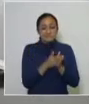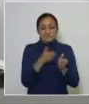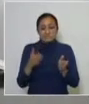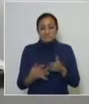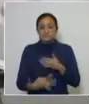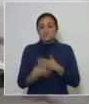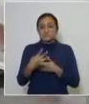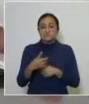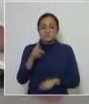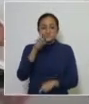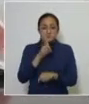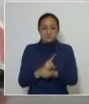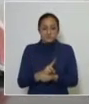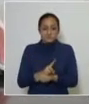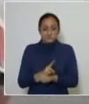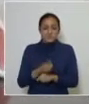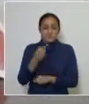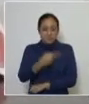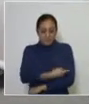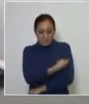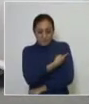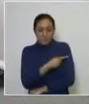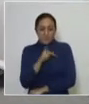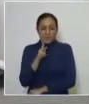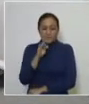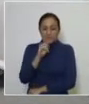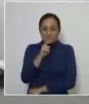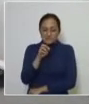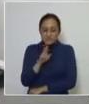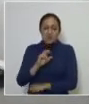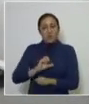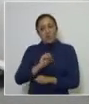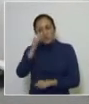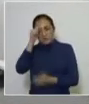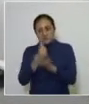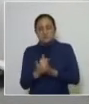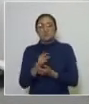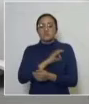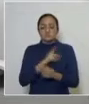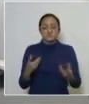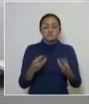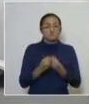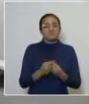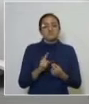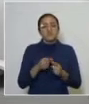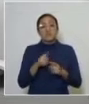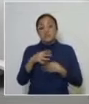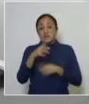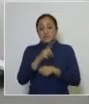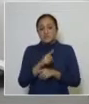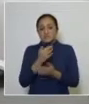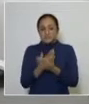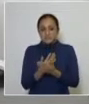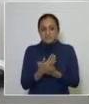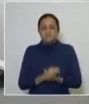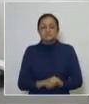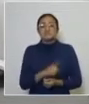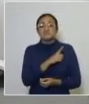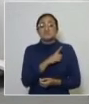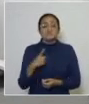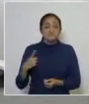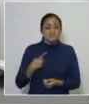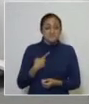de 14 días de la aplicación de una vacuna diferente a la de Pfizer. Se debe